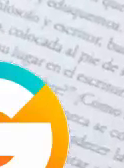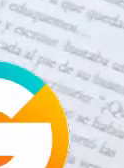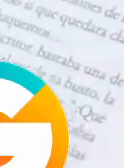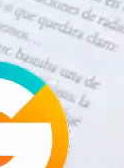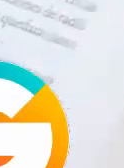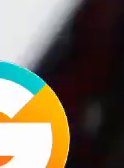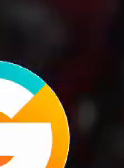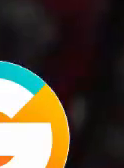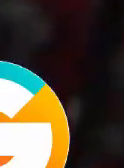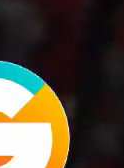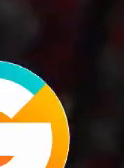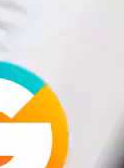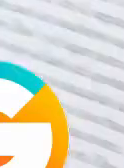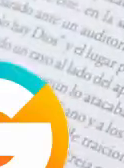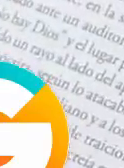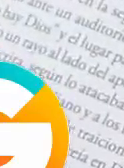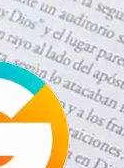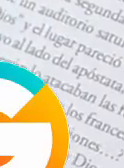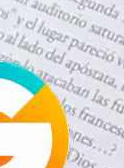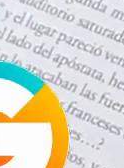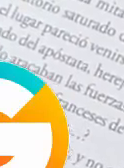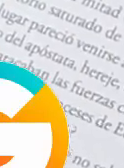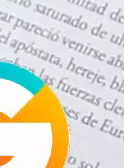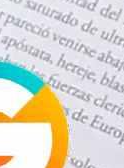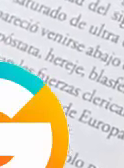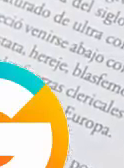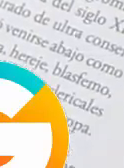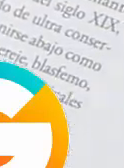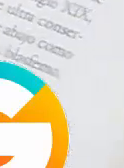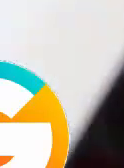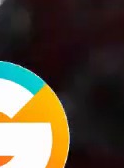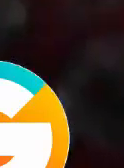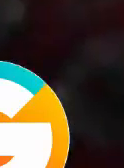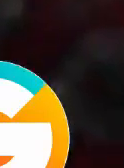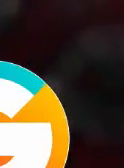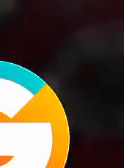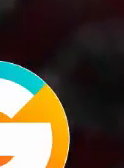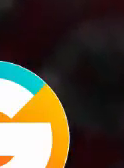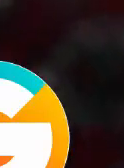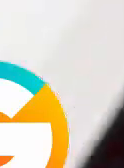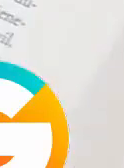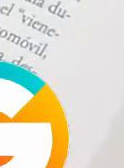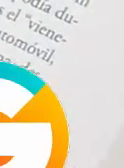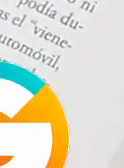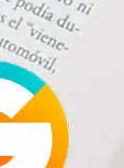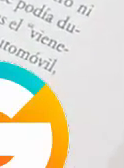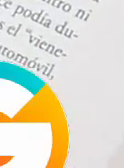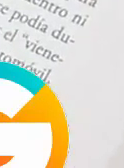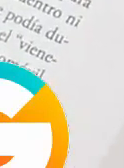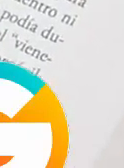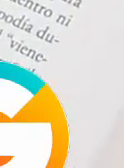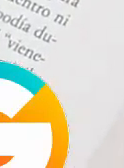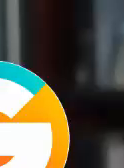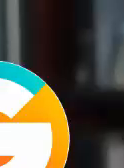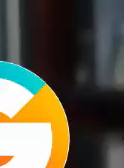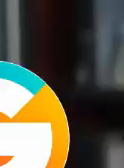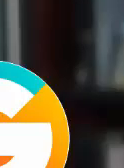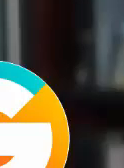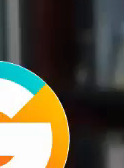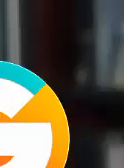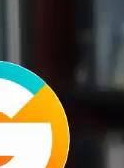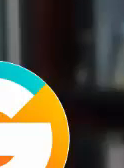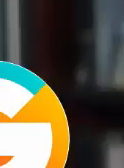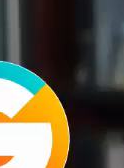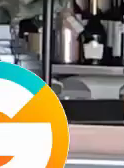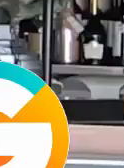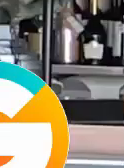del Ejecutivo y del Judicial, con lo cual del Legislativo y del Judicial. Sí, esta Santísima Trinidad se equivaldría a la